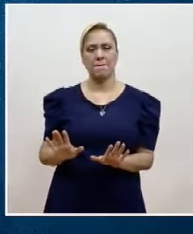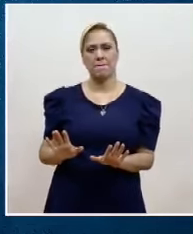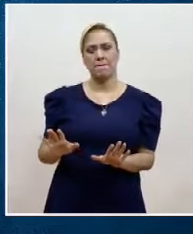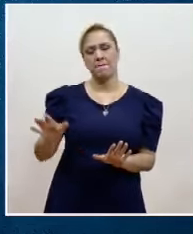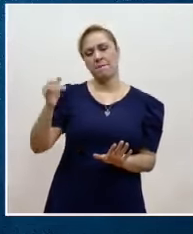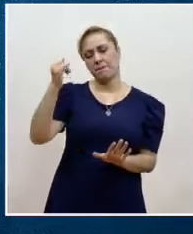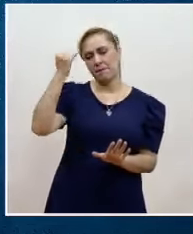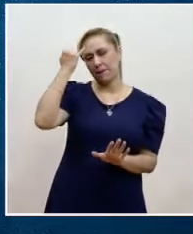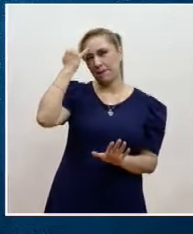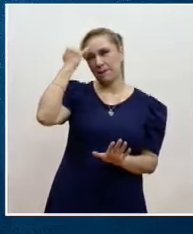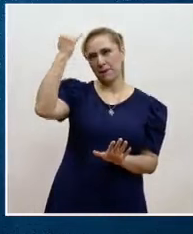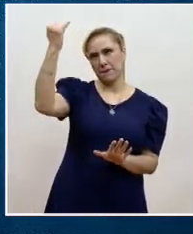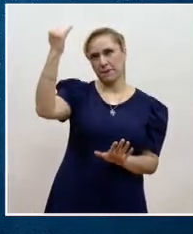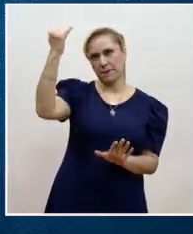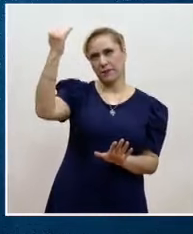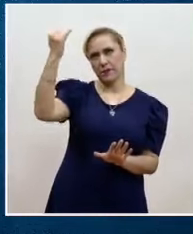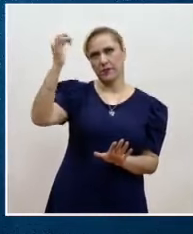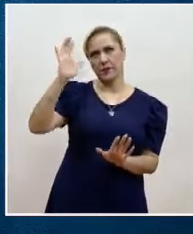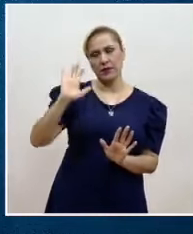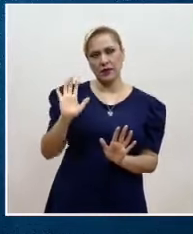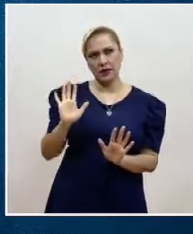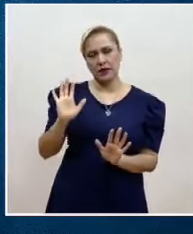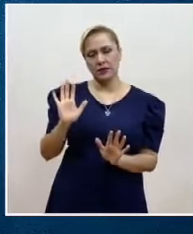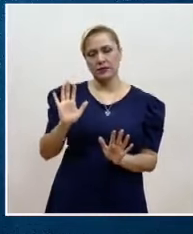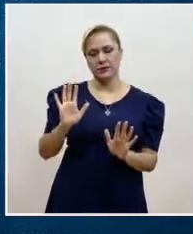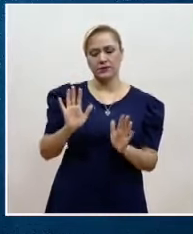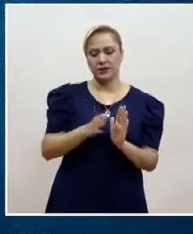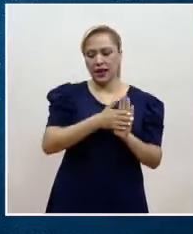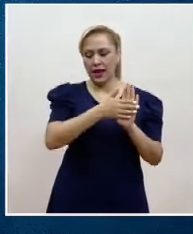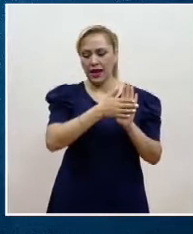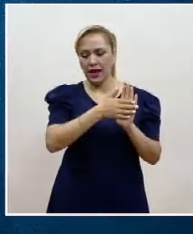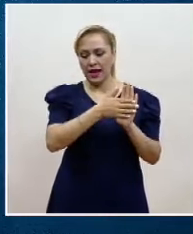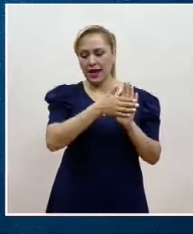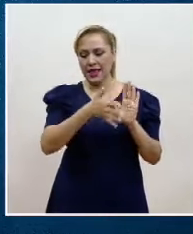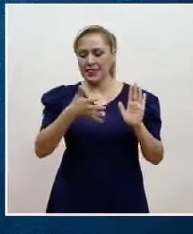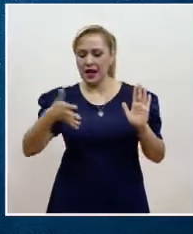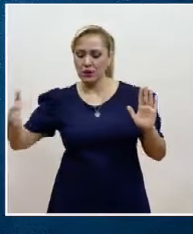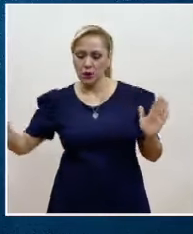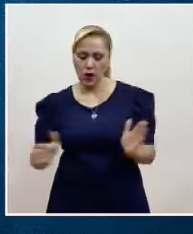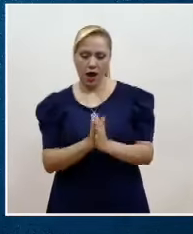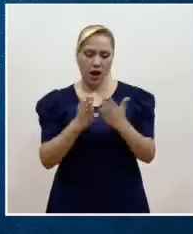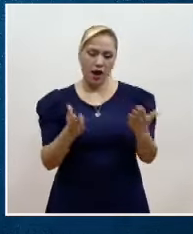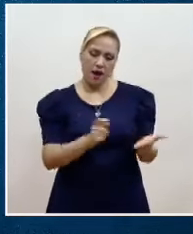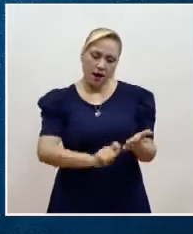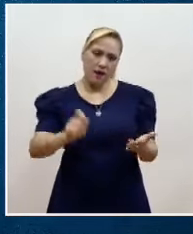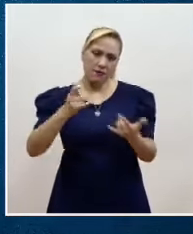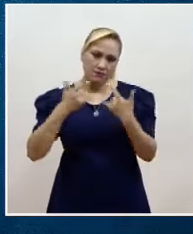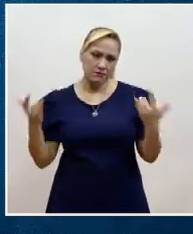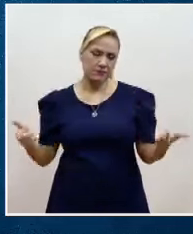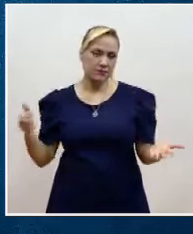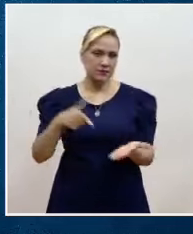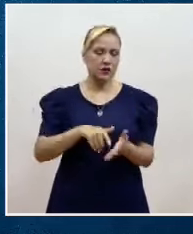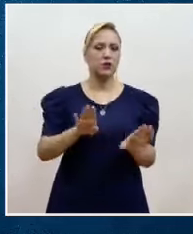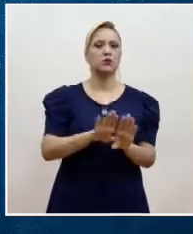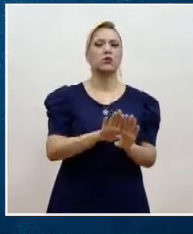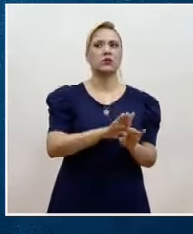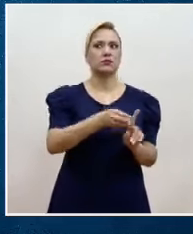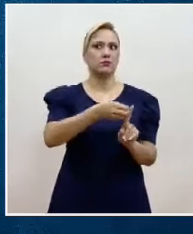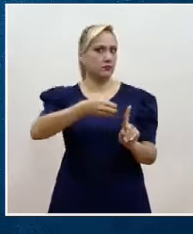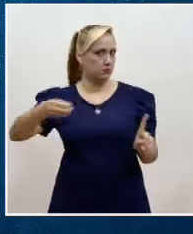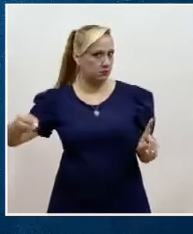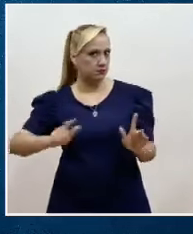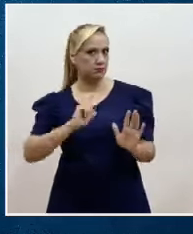dogmáticamente o teóricamente digamos, la literatura ahorita es como, claro, los retos son la regulación, porque cómo